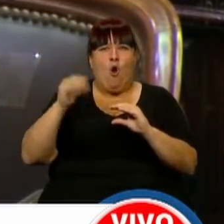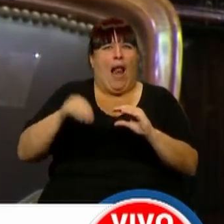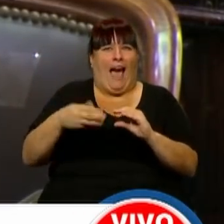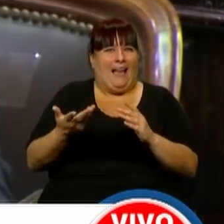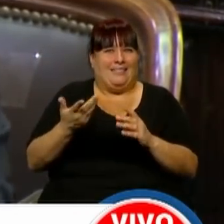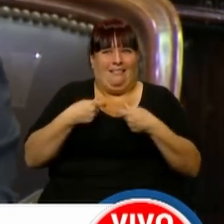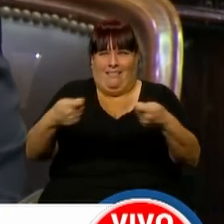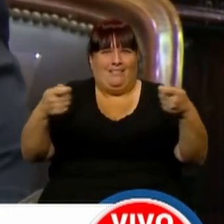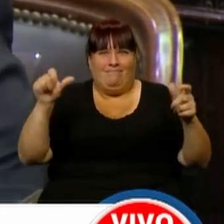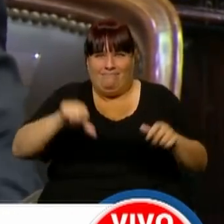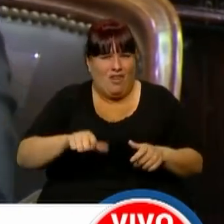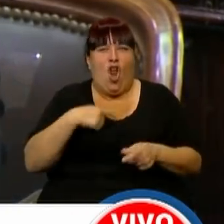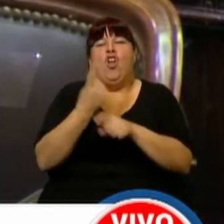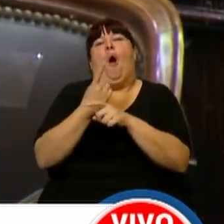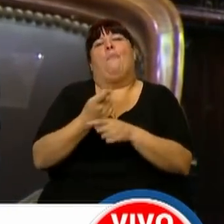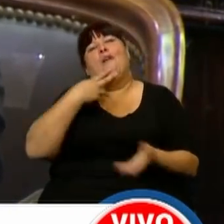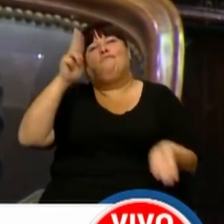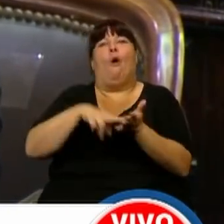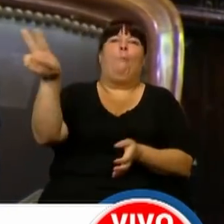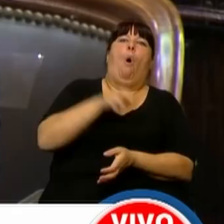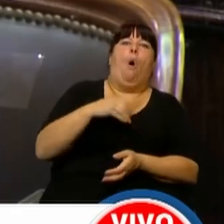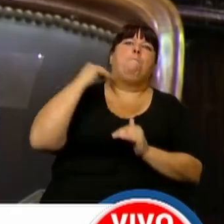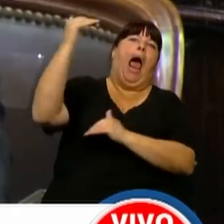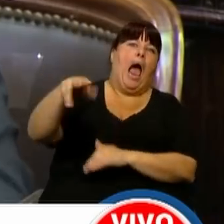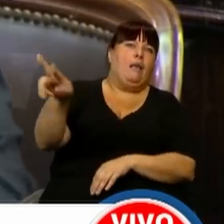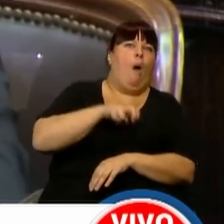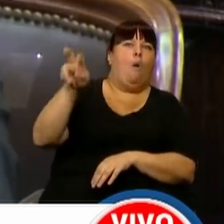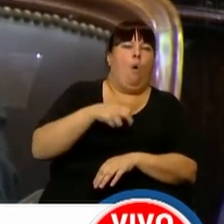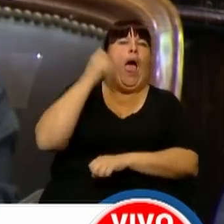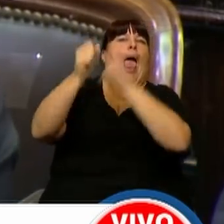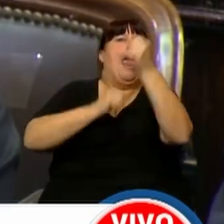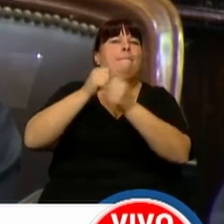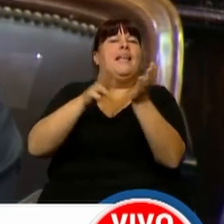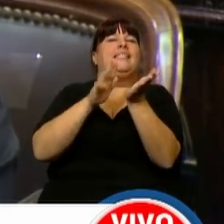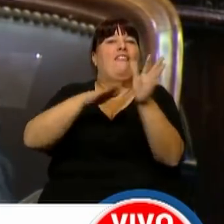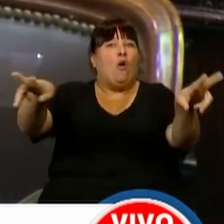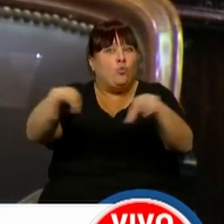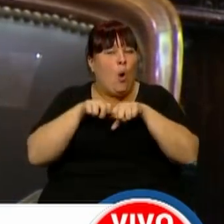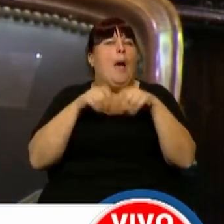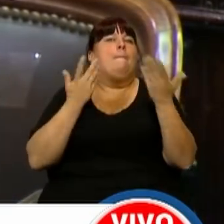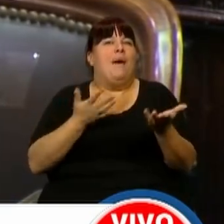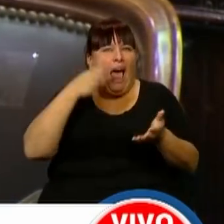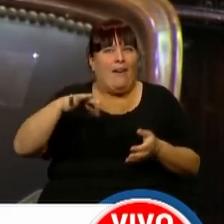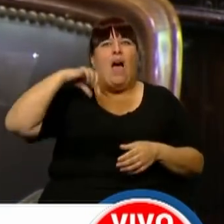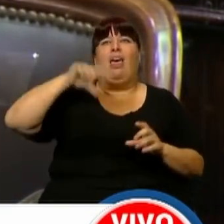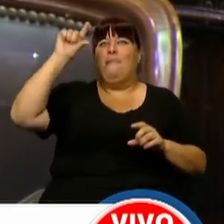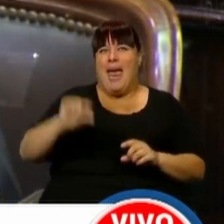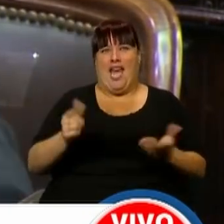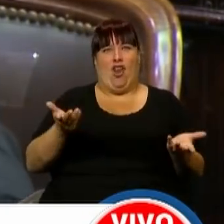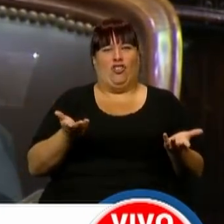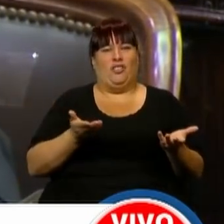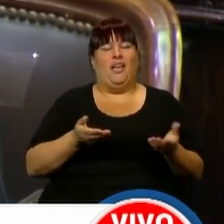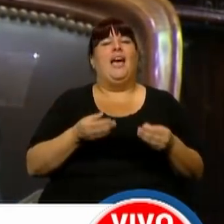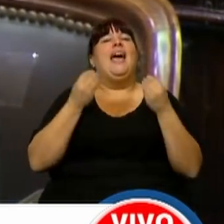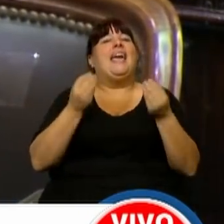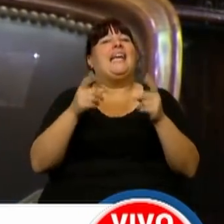para menos. Entonces no le puedo caer con un impuesto a las ganancias más alto a empresas que facturan más, pero en realidad ganan menos. Y lo que